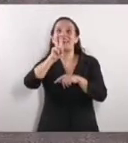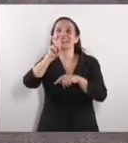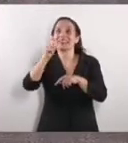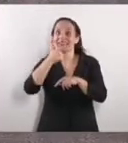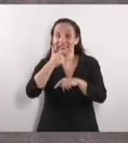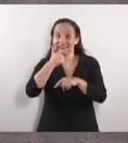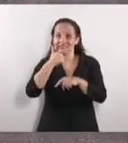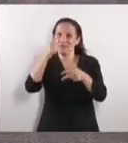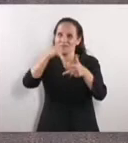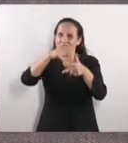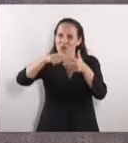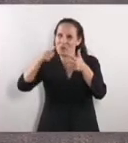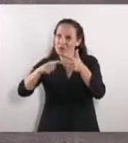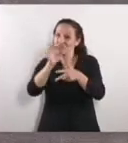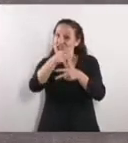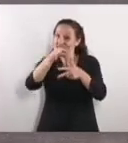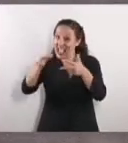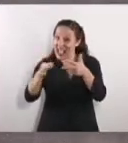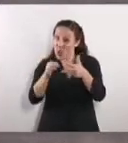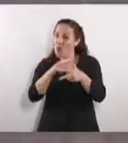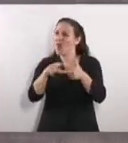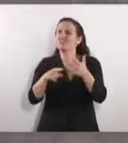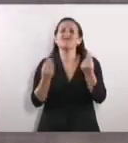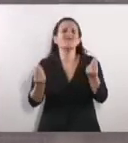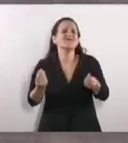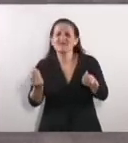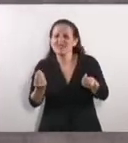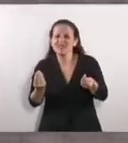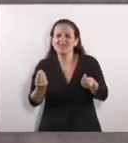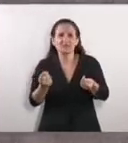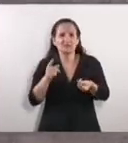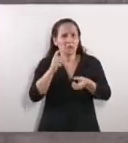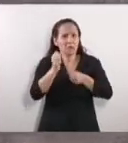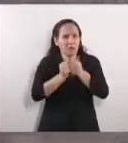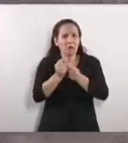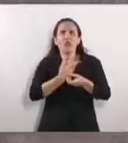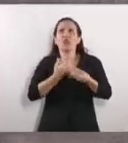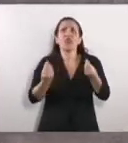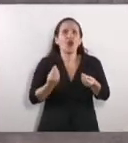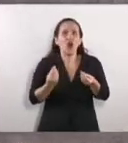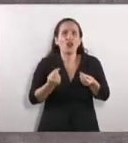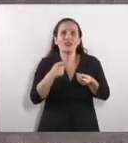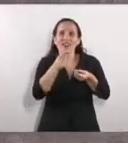Estas células van a ser todas fabricadas en la médula ósea.